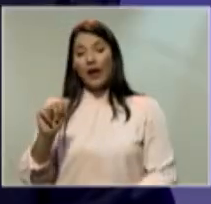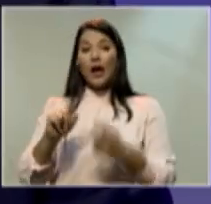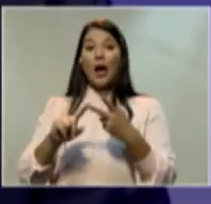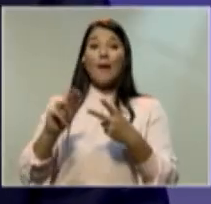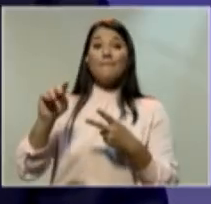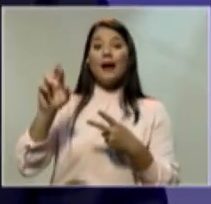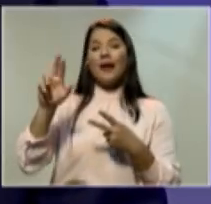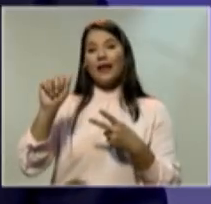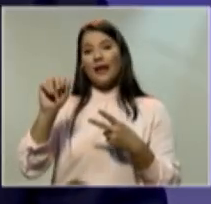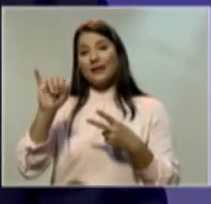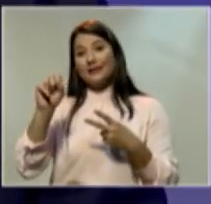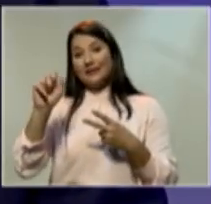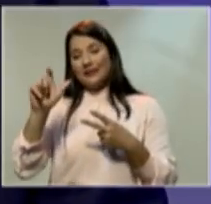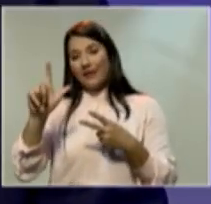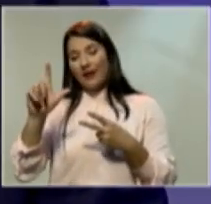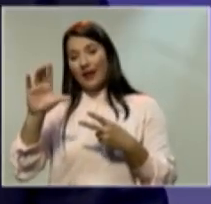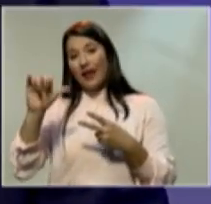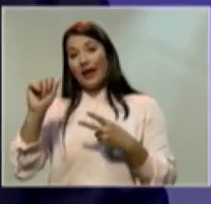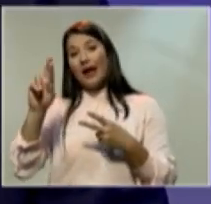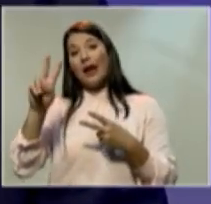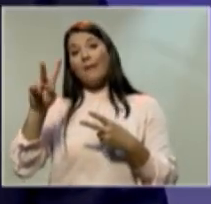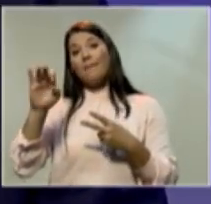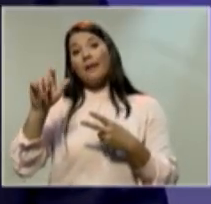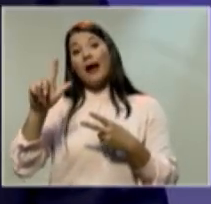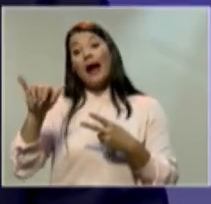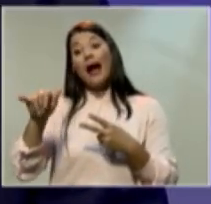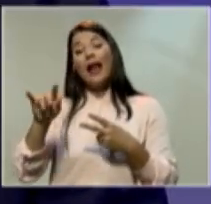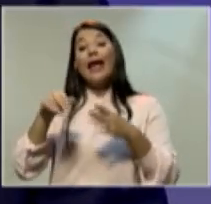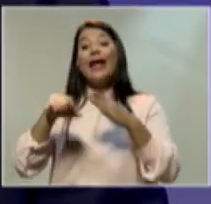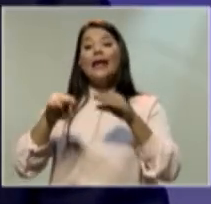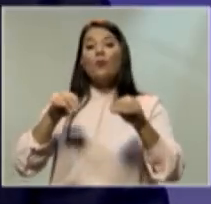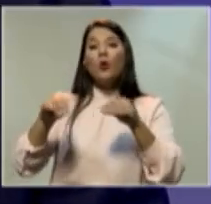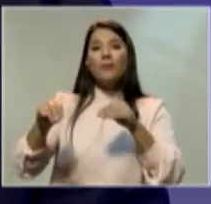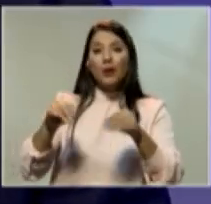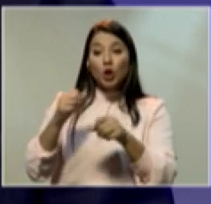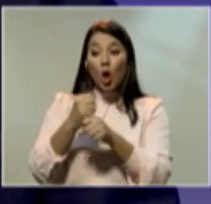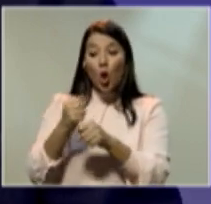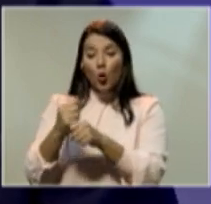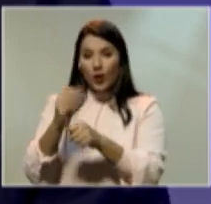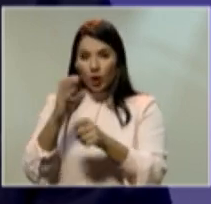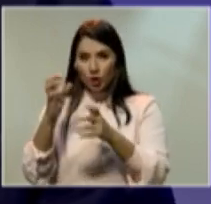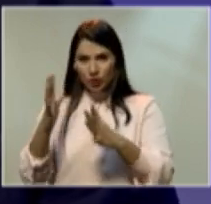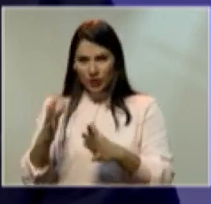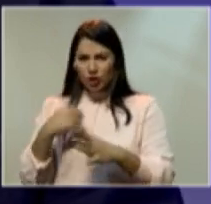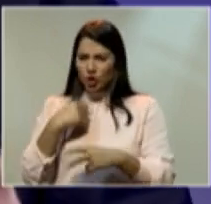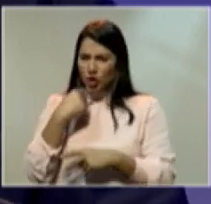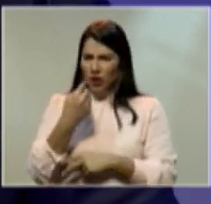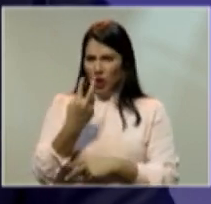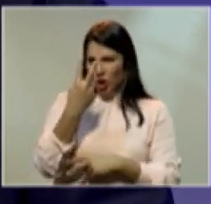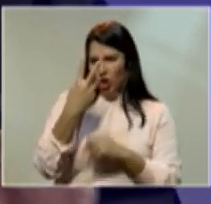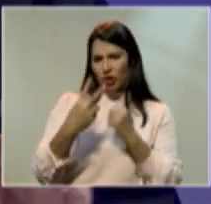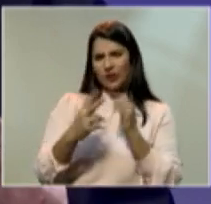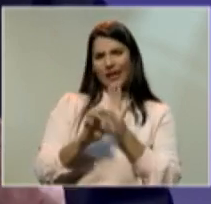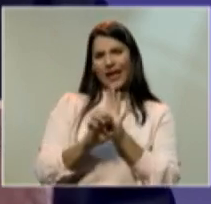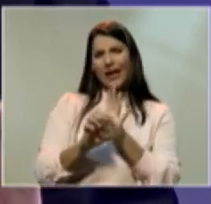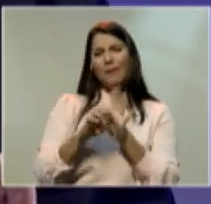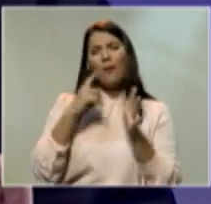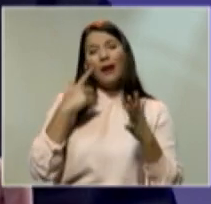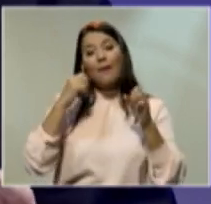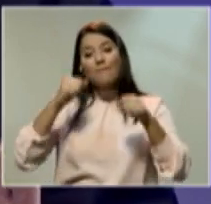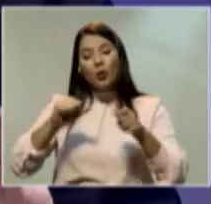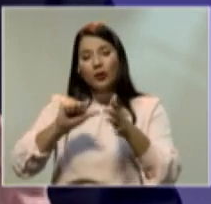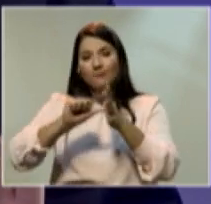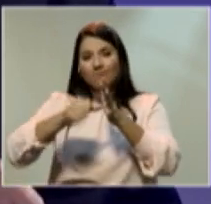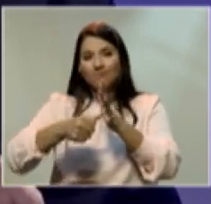Isabel Carvajal en el movimiento obrero costarricense. Digo estos dos ejemplos para subrayar el